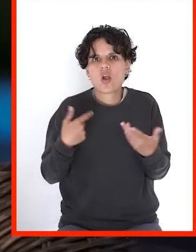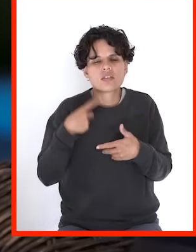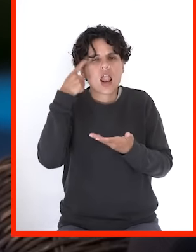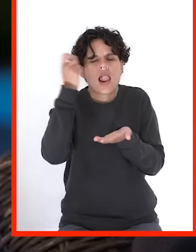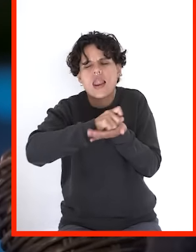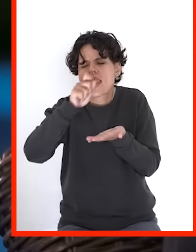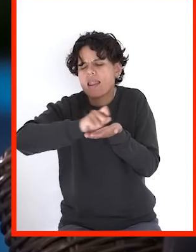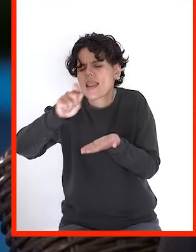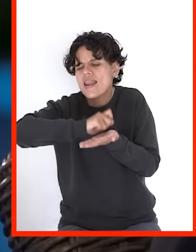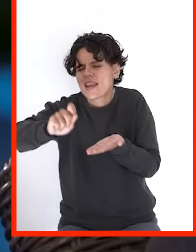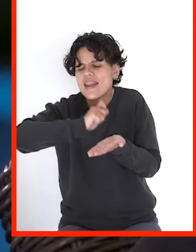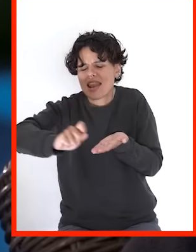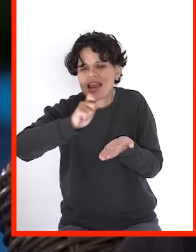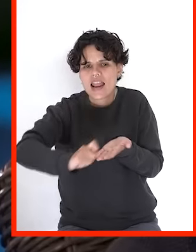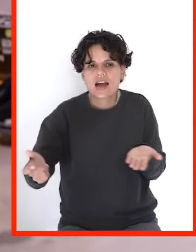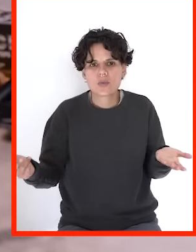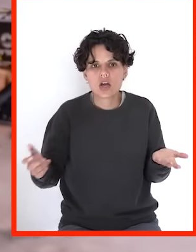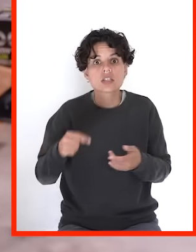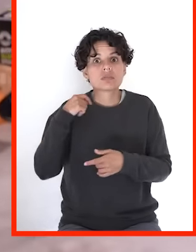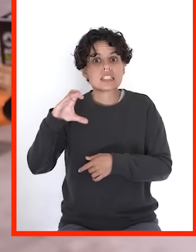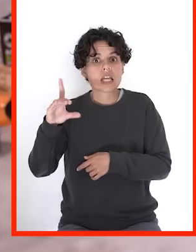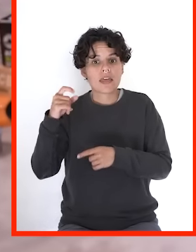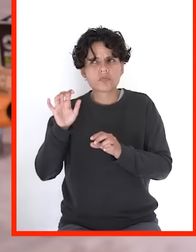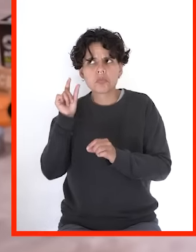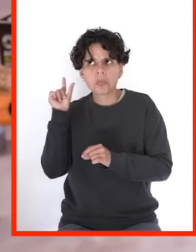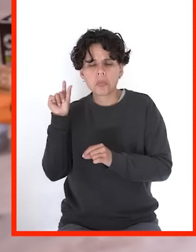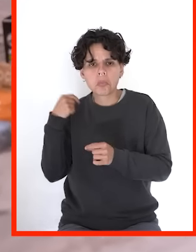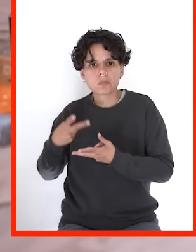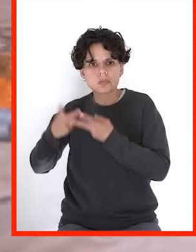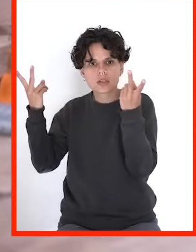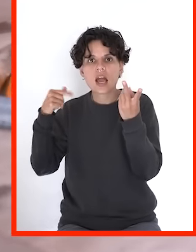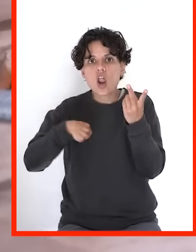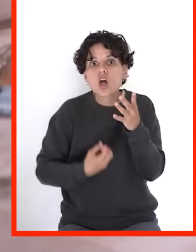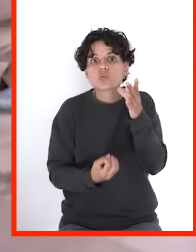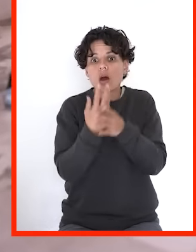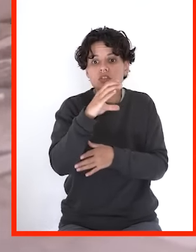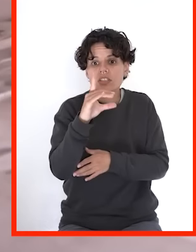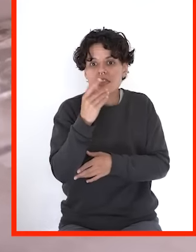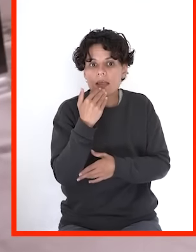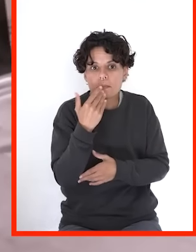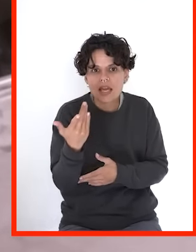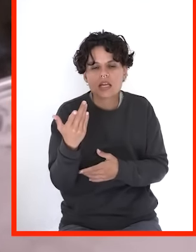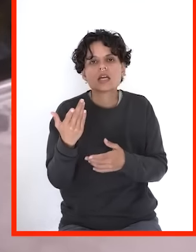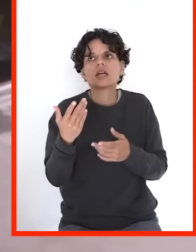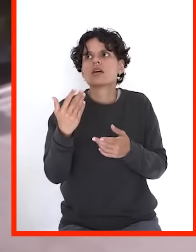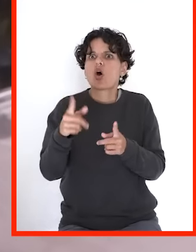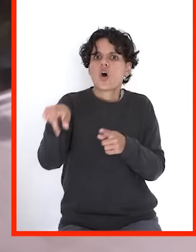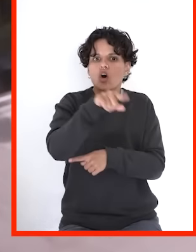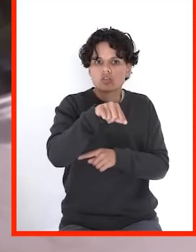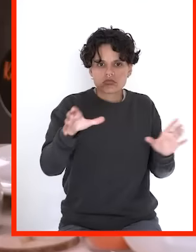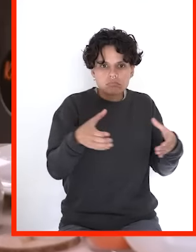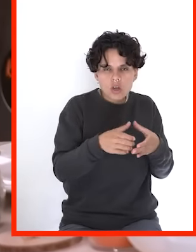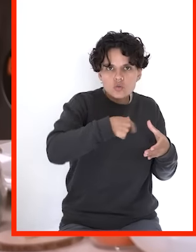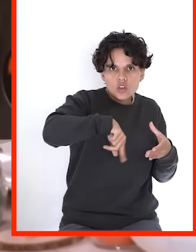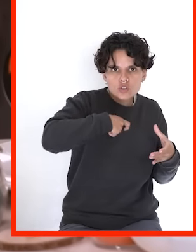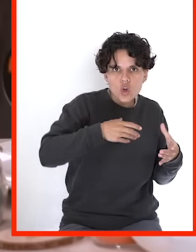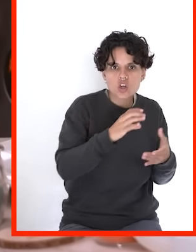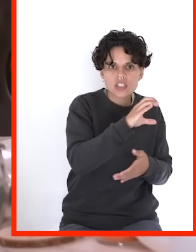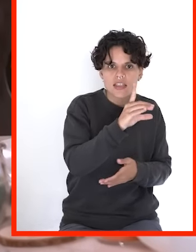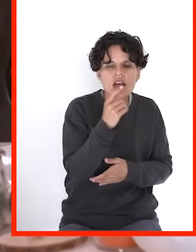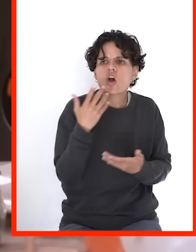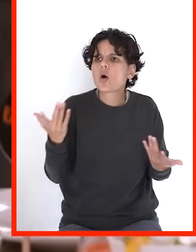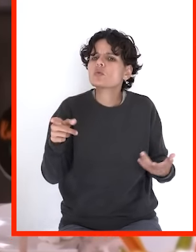haciendo otro. Siempre hace su disco solito. Acaba de sacar uno. Claro. Y ahora está haciendo otro con el Búa. ¿Sí? Y se está haciendo el con Movimientos. ¿Tiene con cuántos